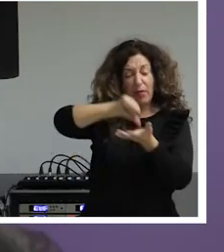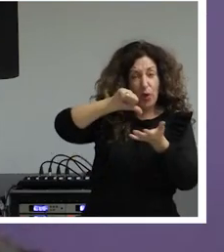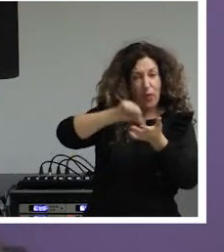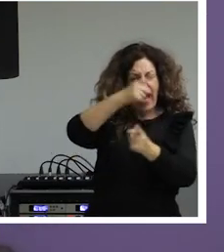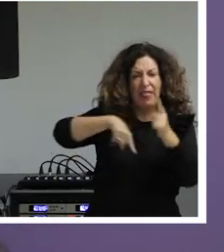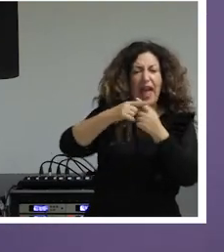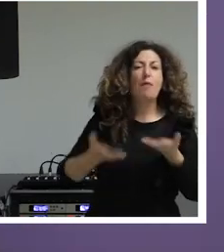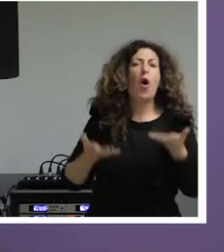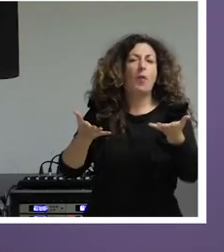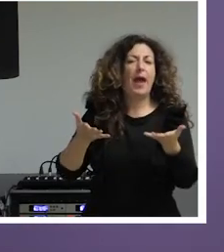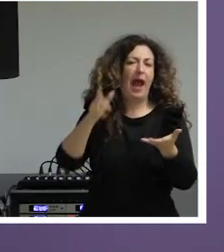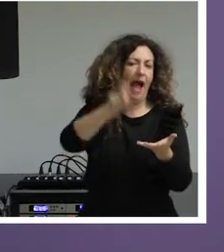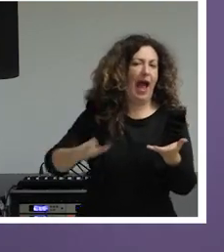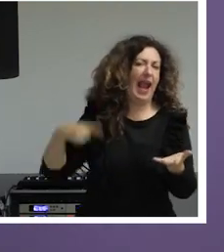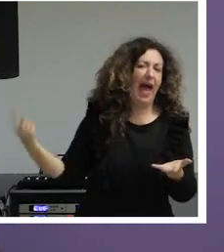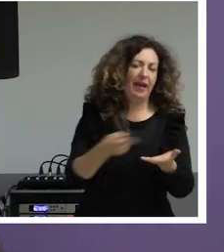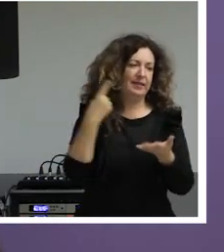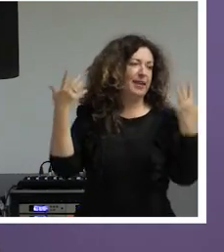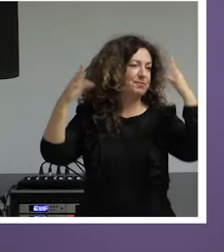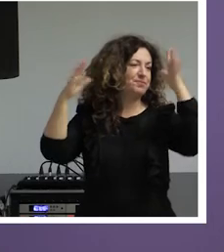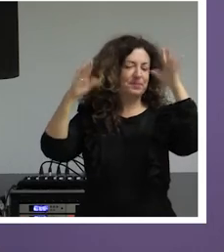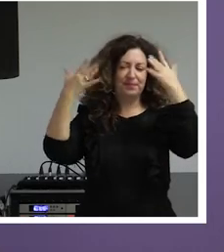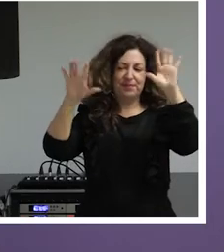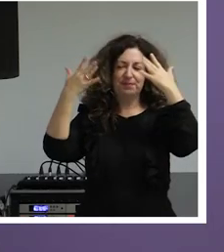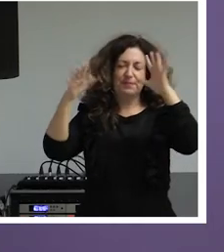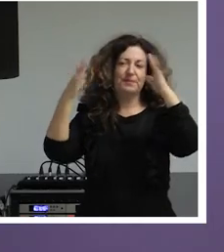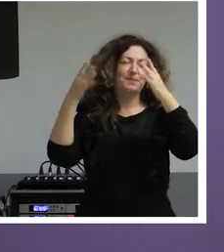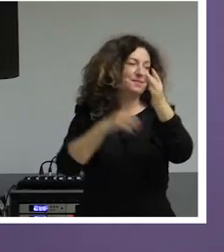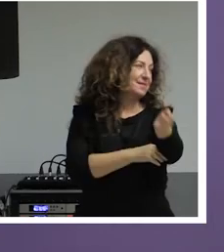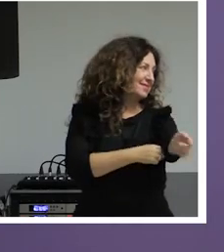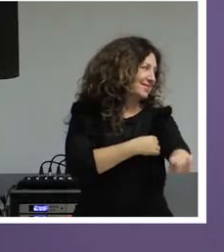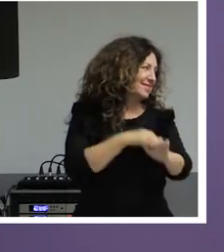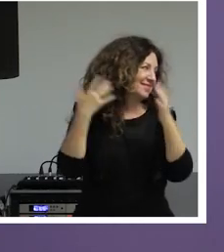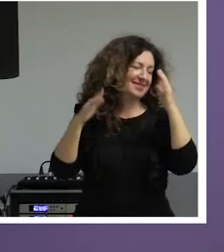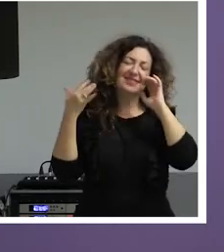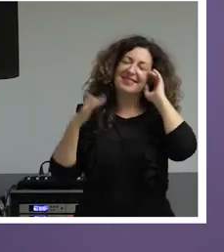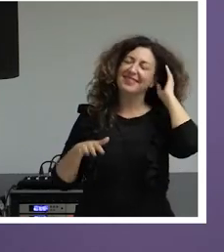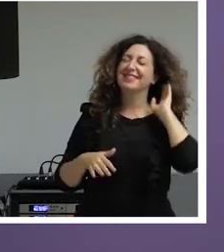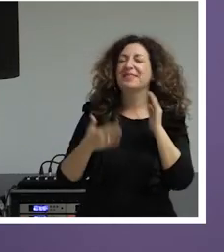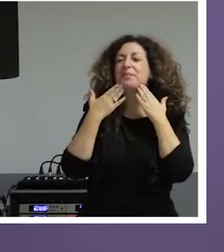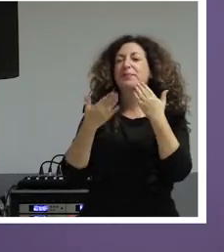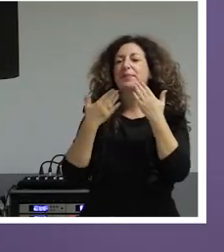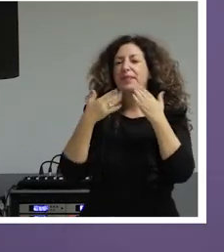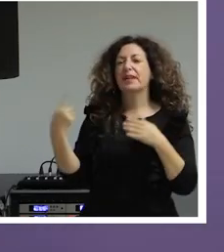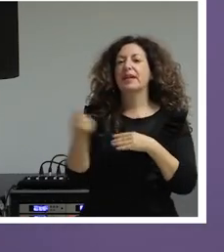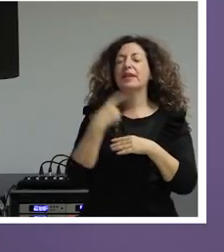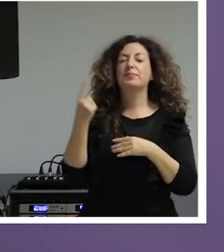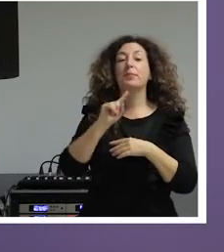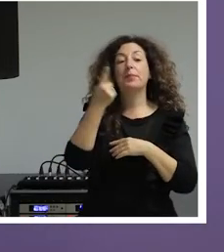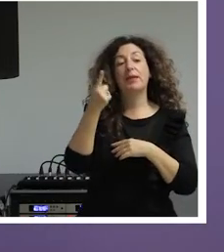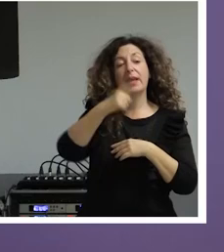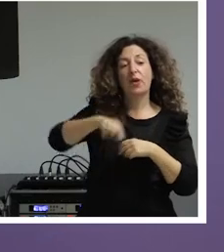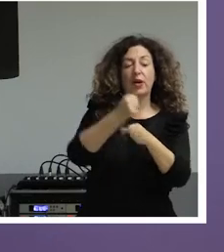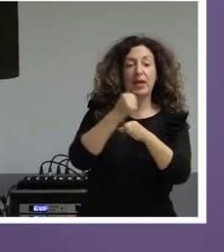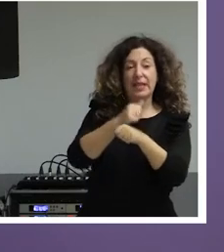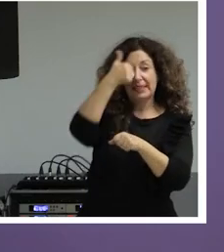presento a la alcaldía de Madrid soy un humilde trabajador ex deportista profesional y quiero devolverle la ciudad a la gente